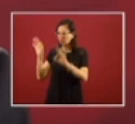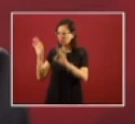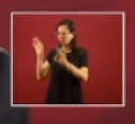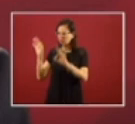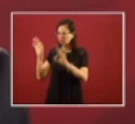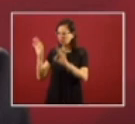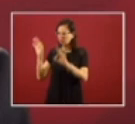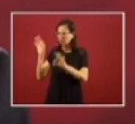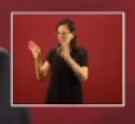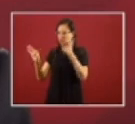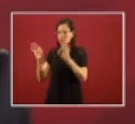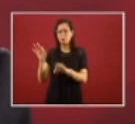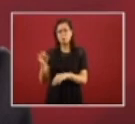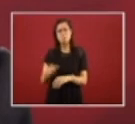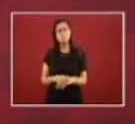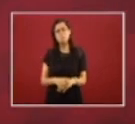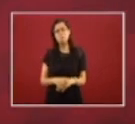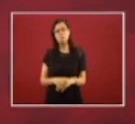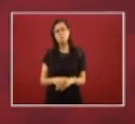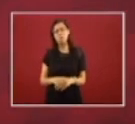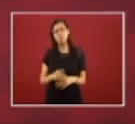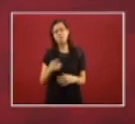lo que dijo el presidente.